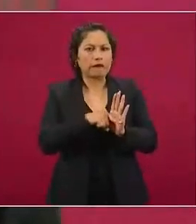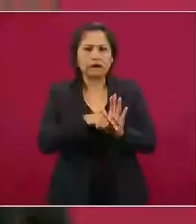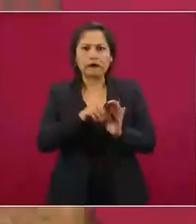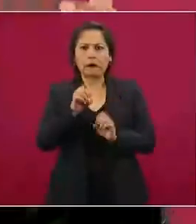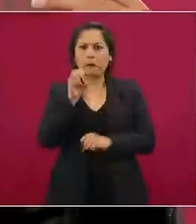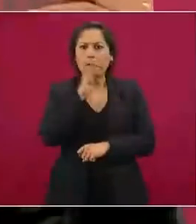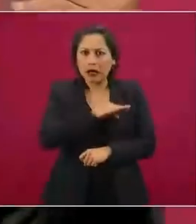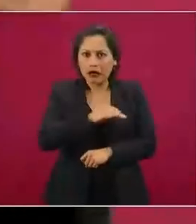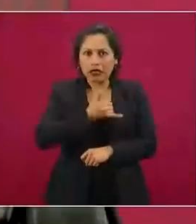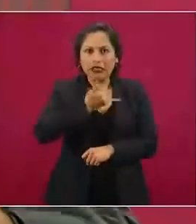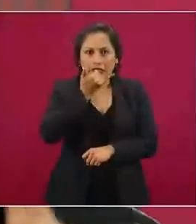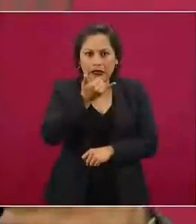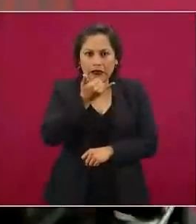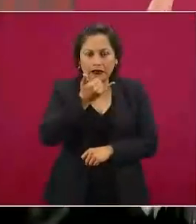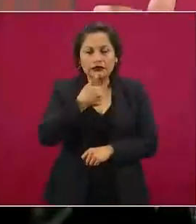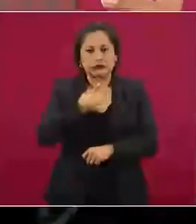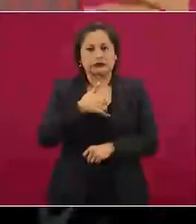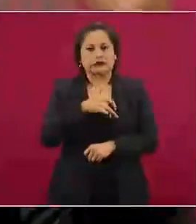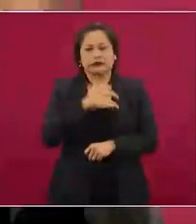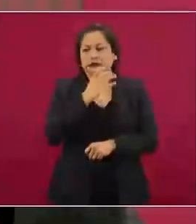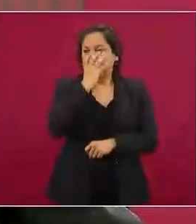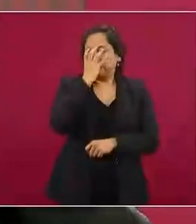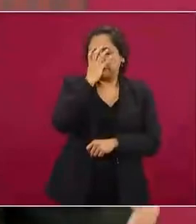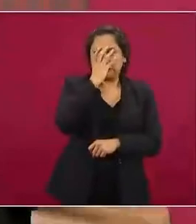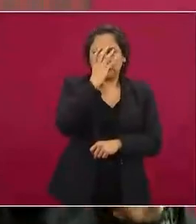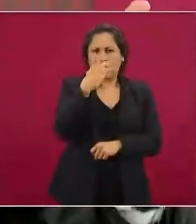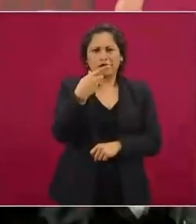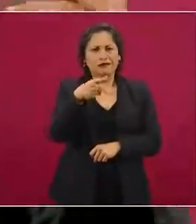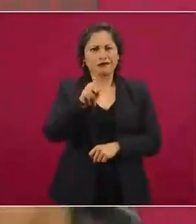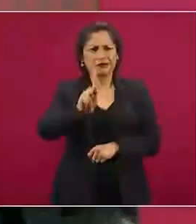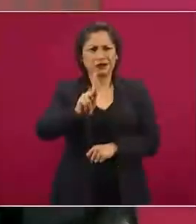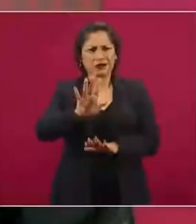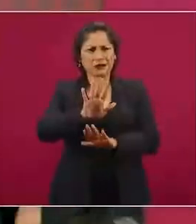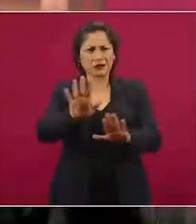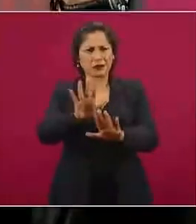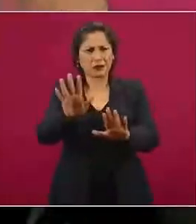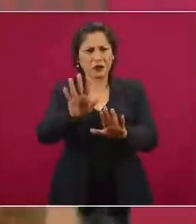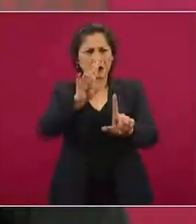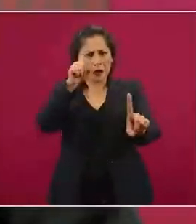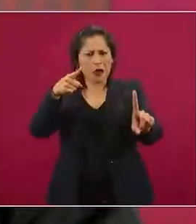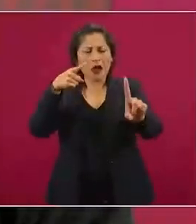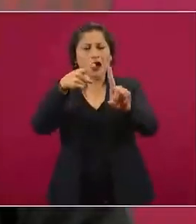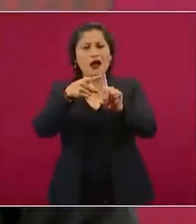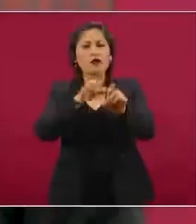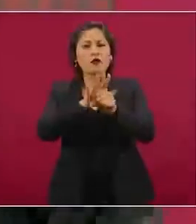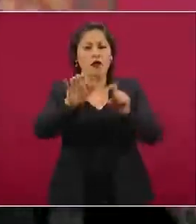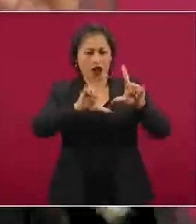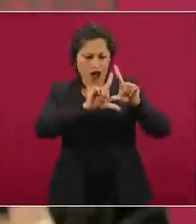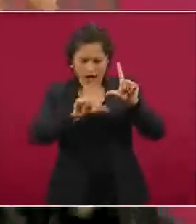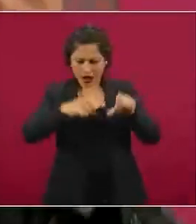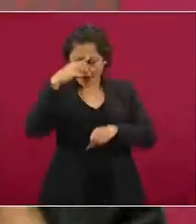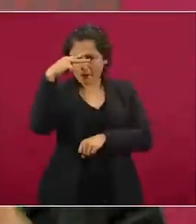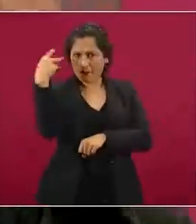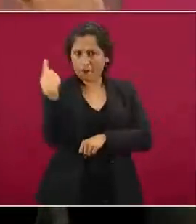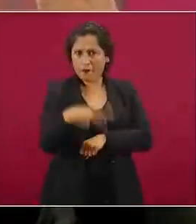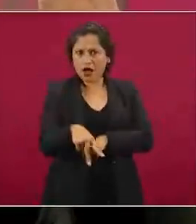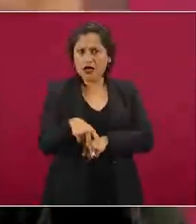pero si estamos limpiando de corrupción a México, que es el principal problema, deberíamos de